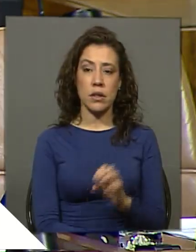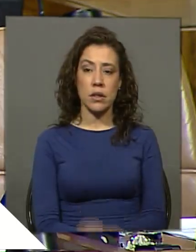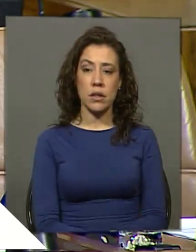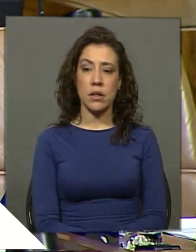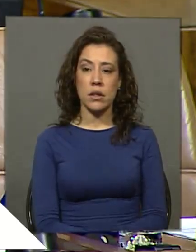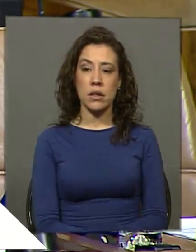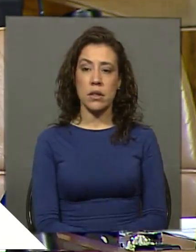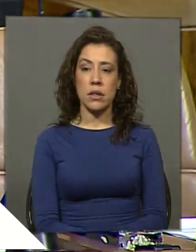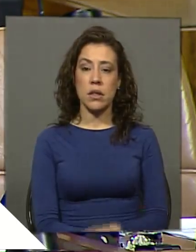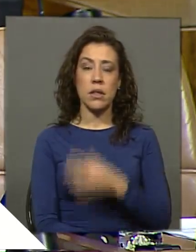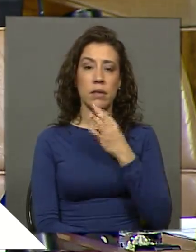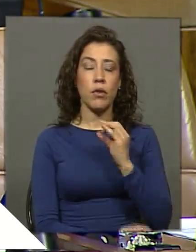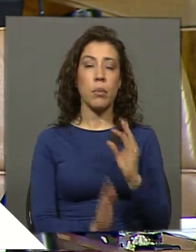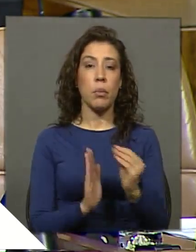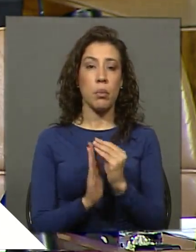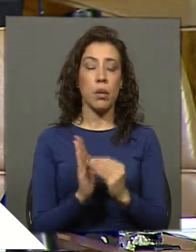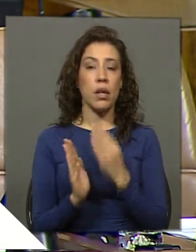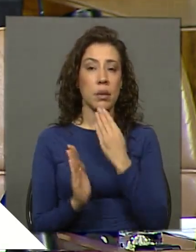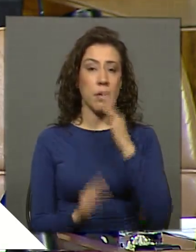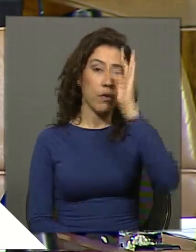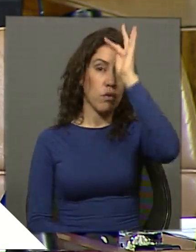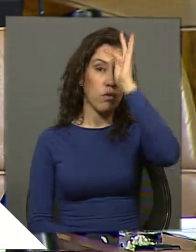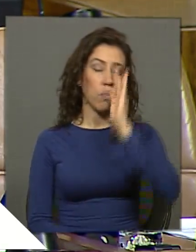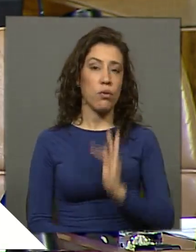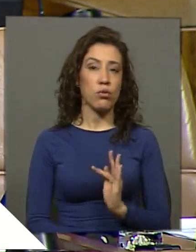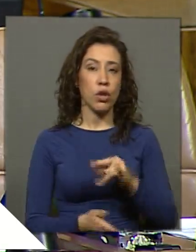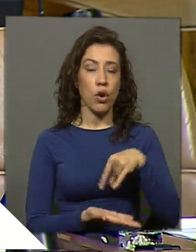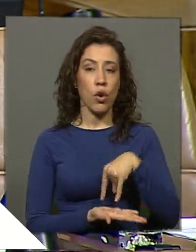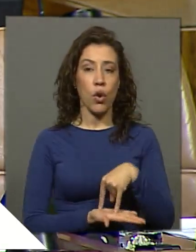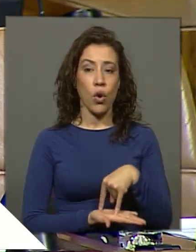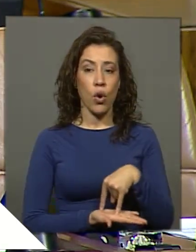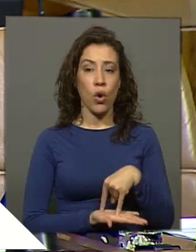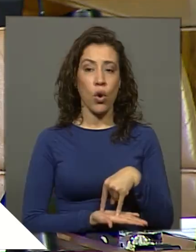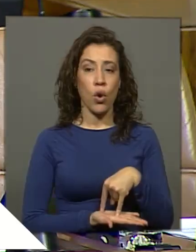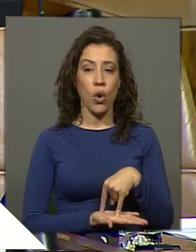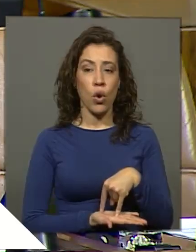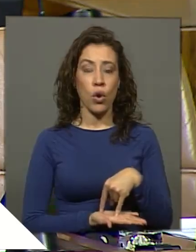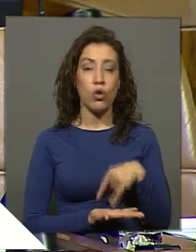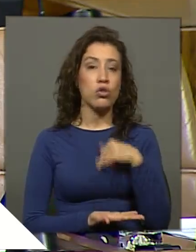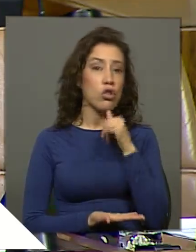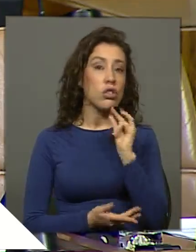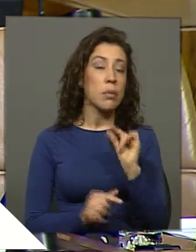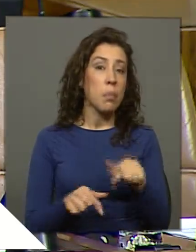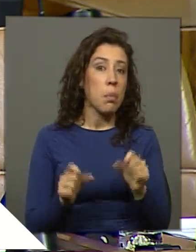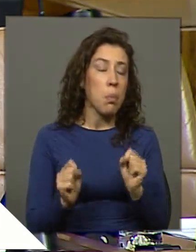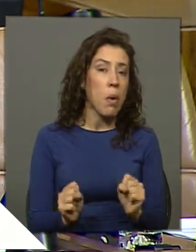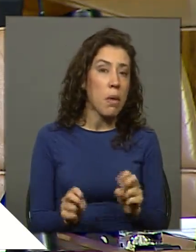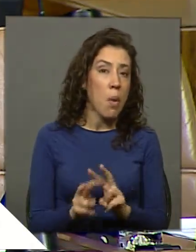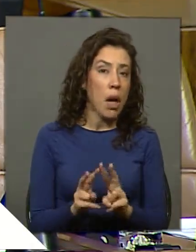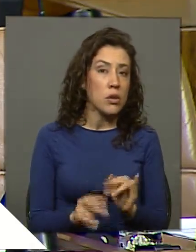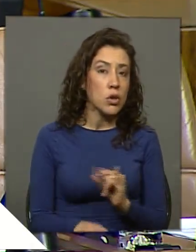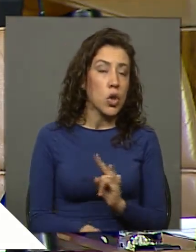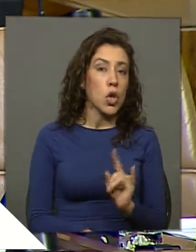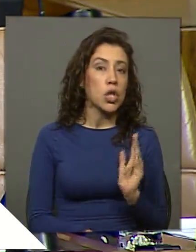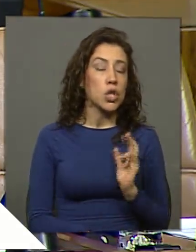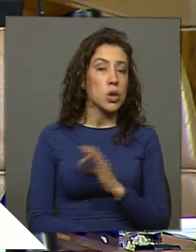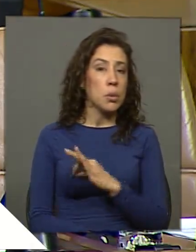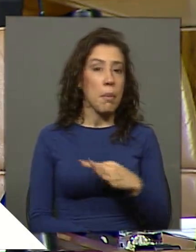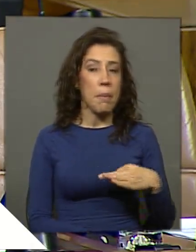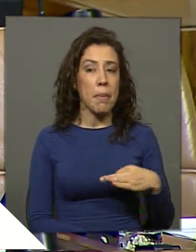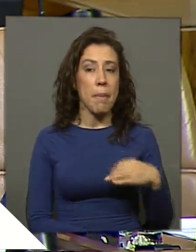habría sido ideal incluir también a los funcionarios del congreso no sé si estaremos a tiempo señor ministro por su intermedio presidente